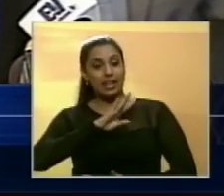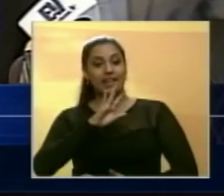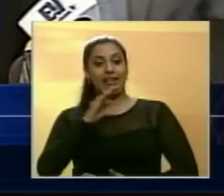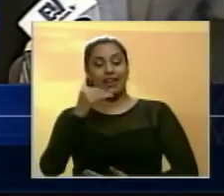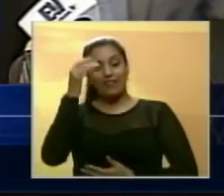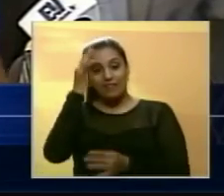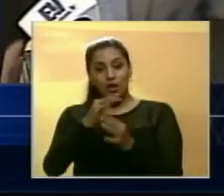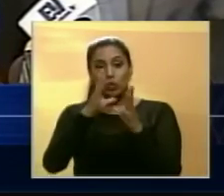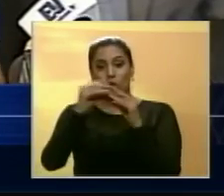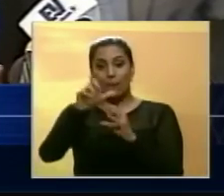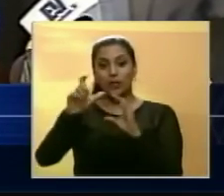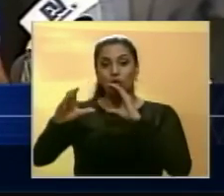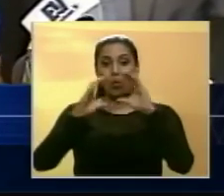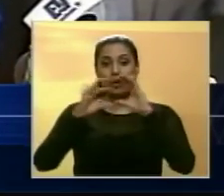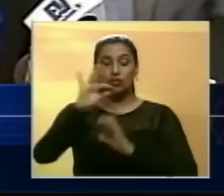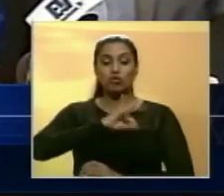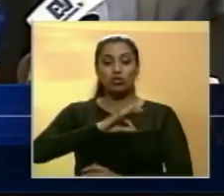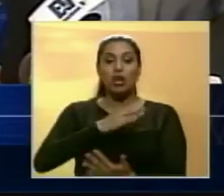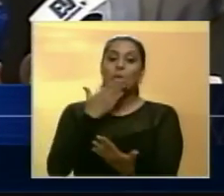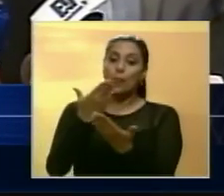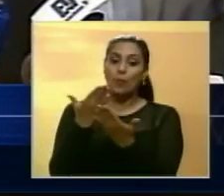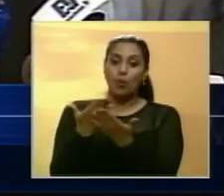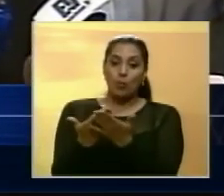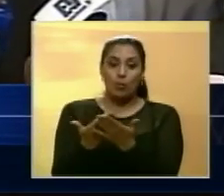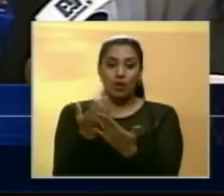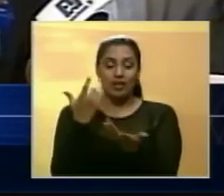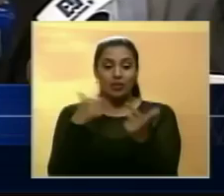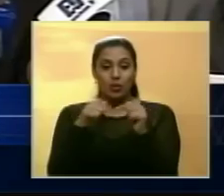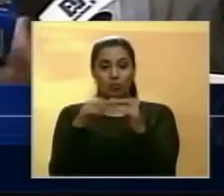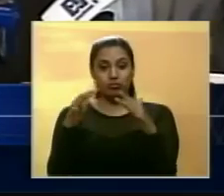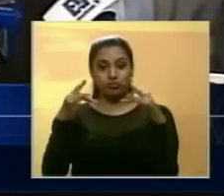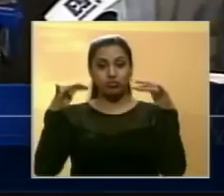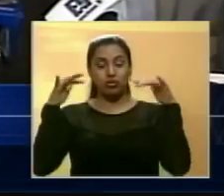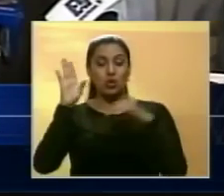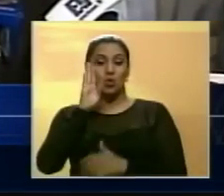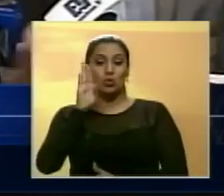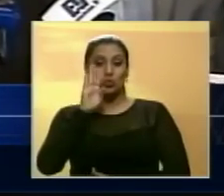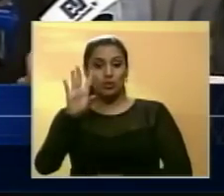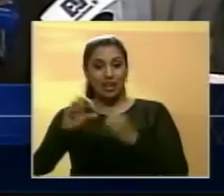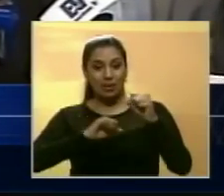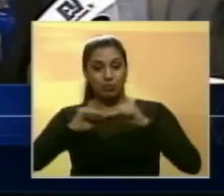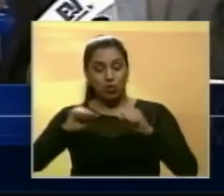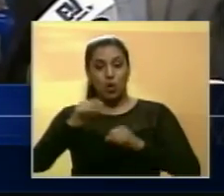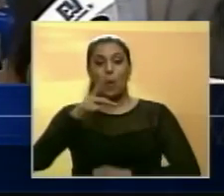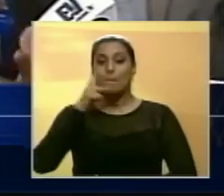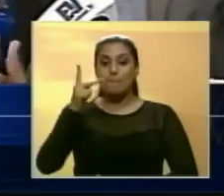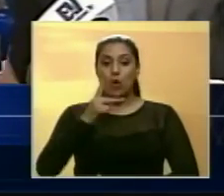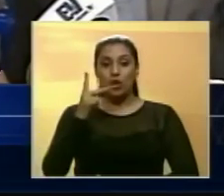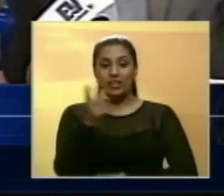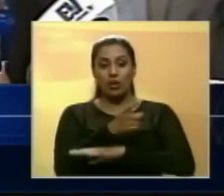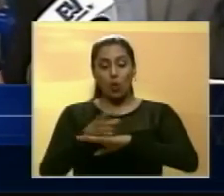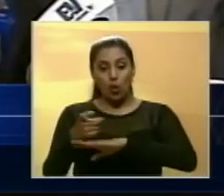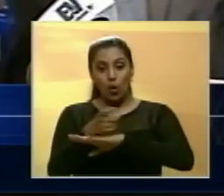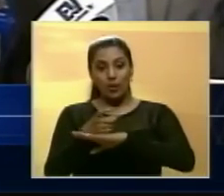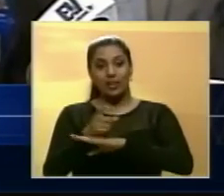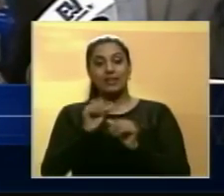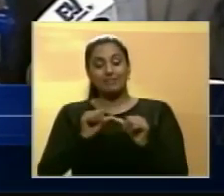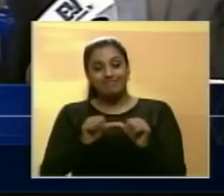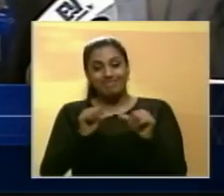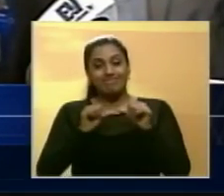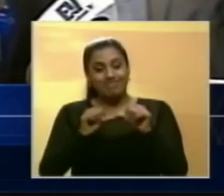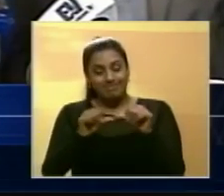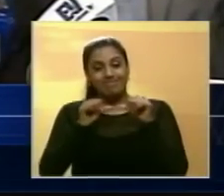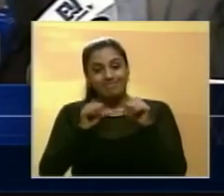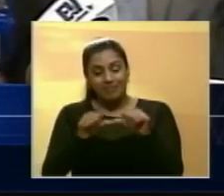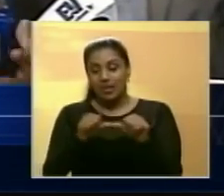fe todos los comunicadores sociales que presencian el espectáculo bochornoso que activistas políticos del gobierno